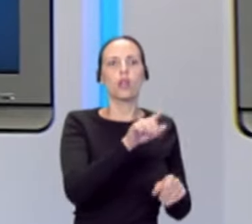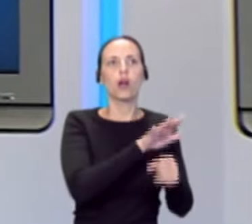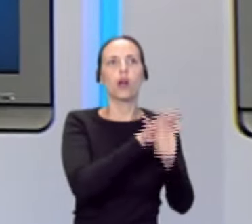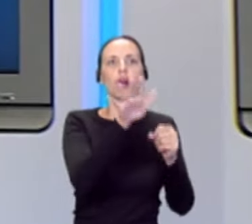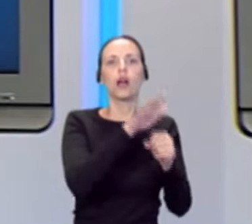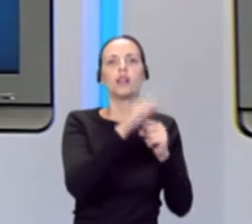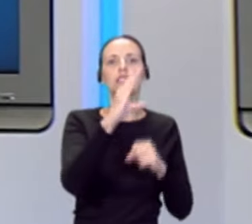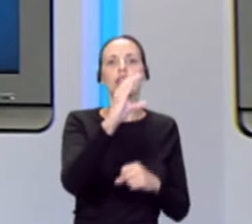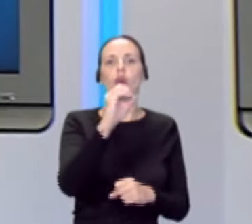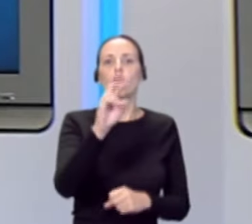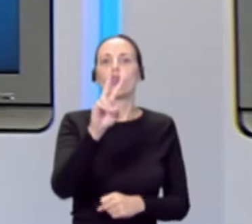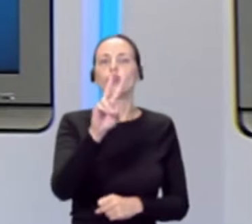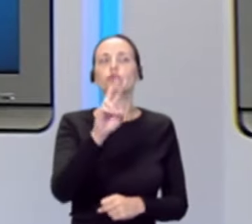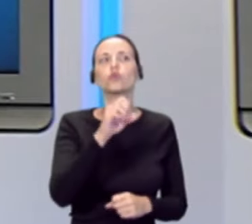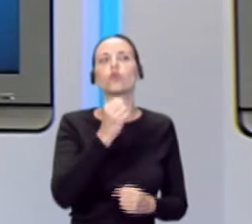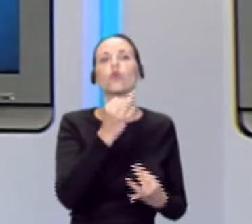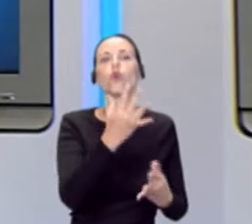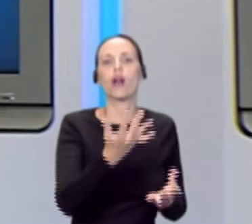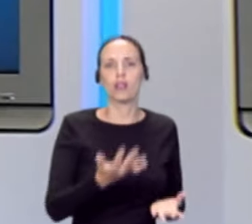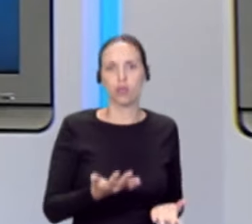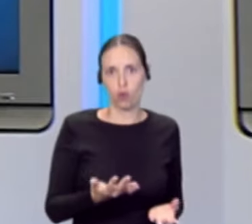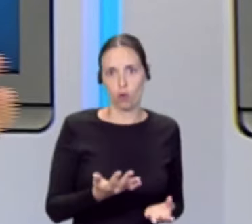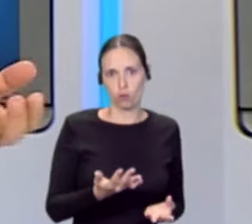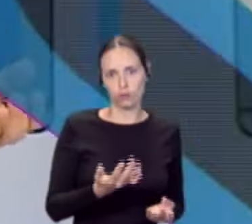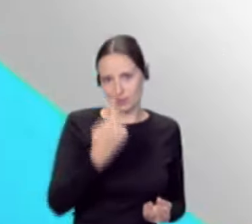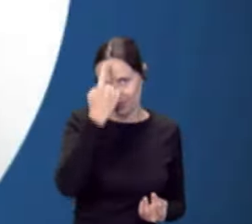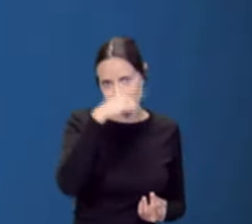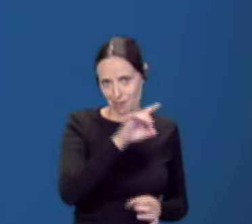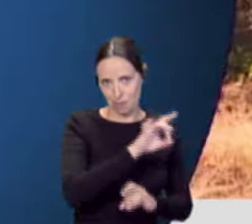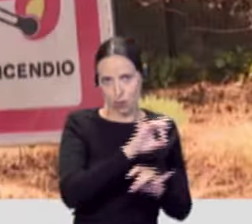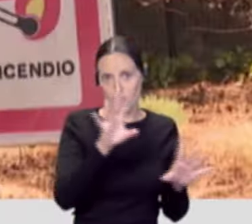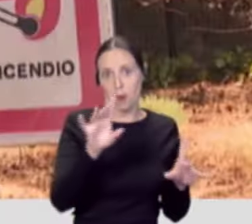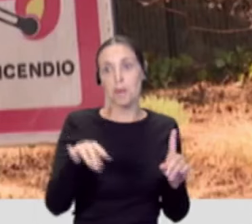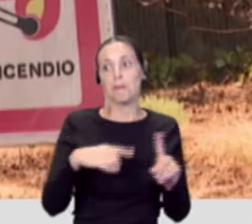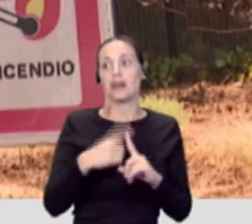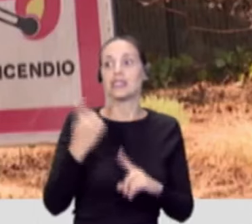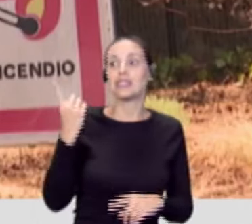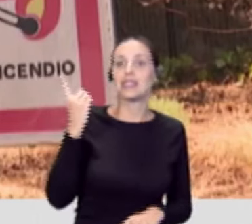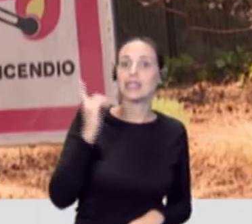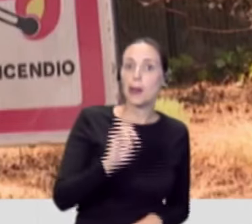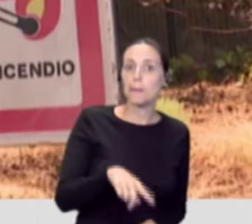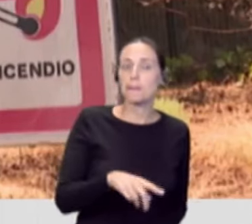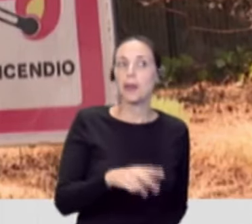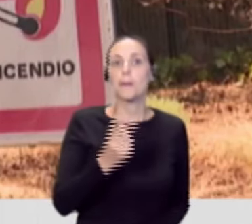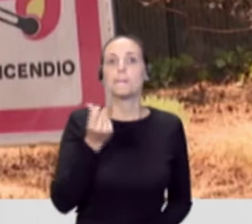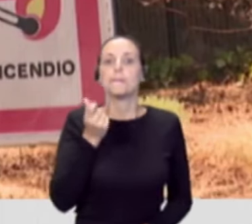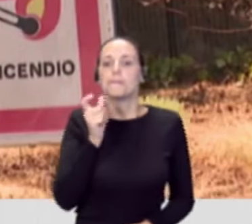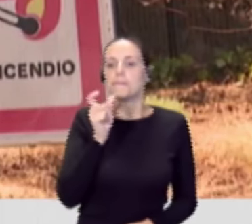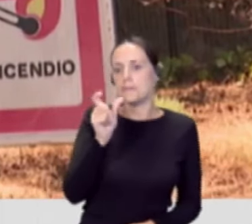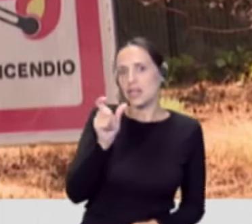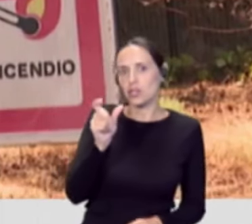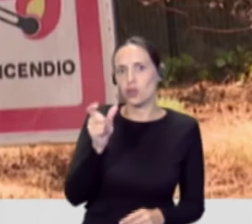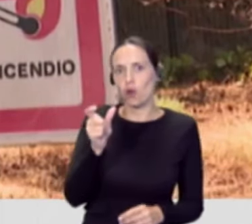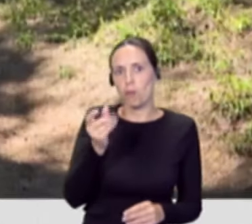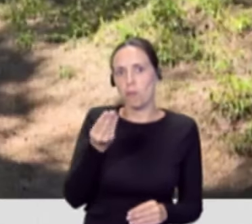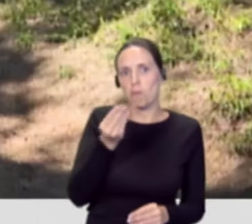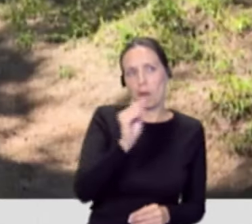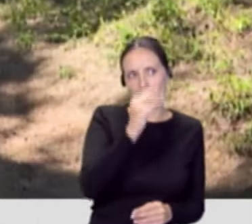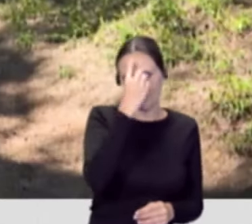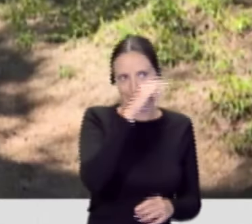emite y por tanto también cuánto se debe fijar. Entonces, por eso es